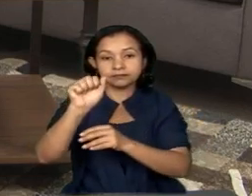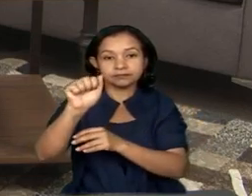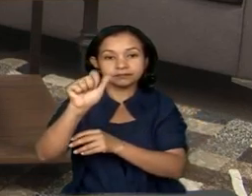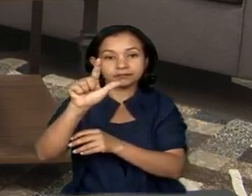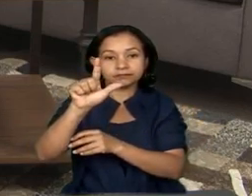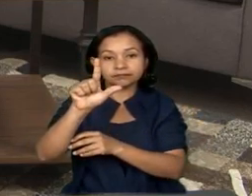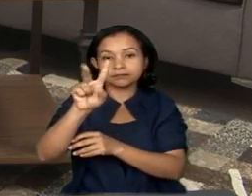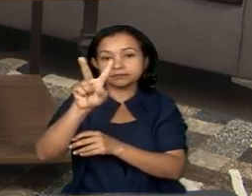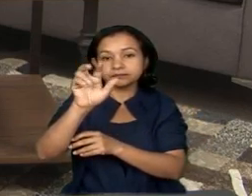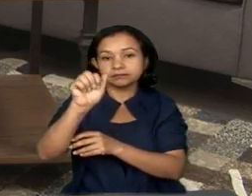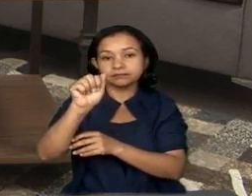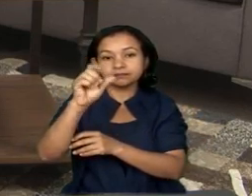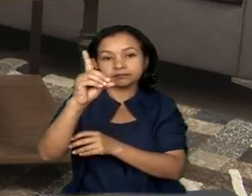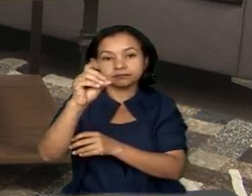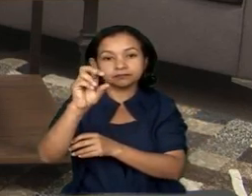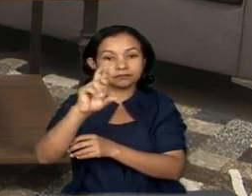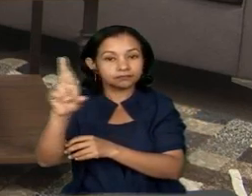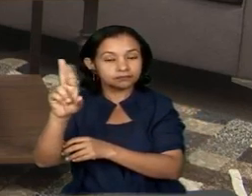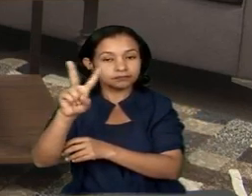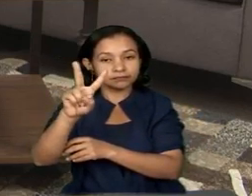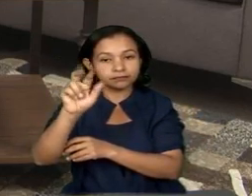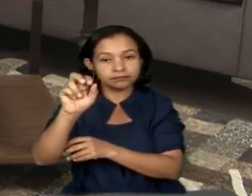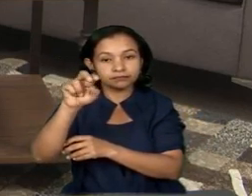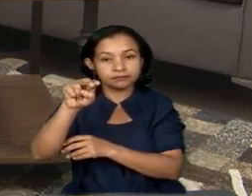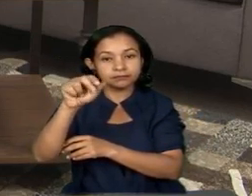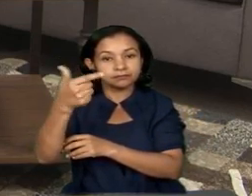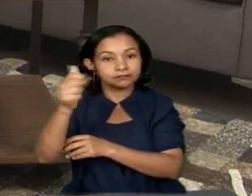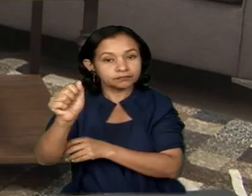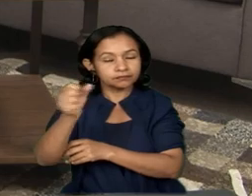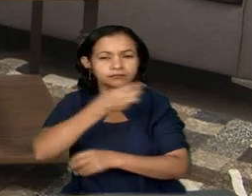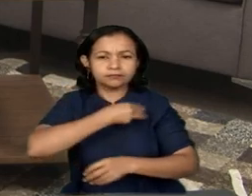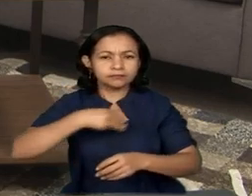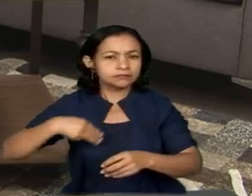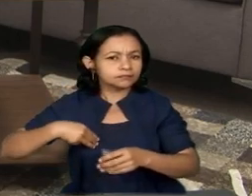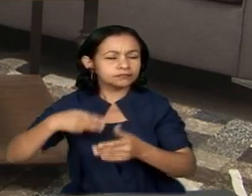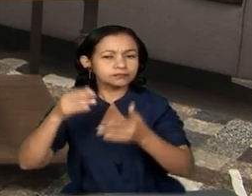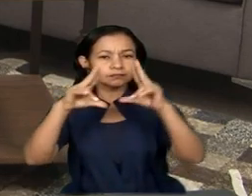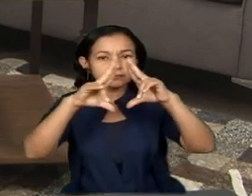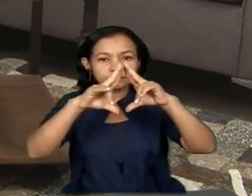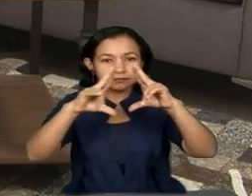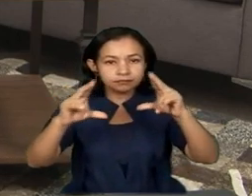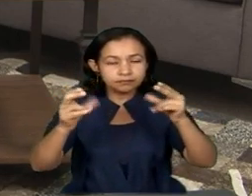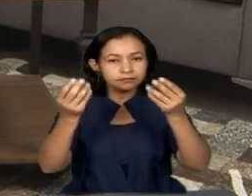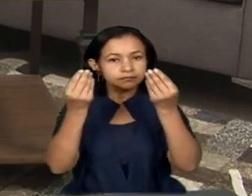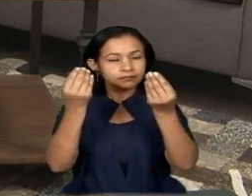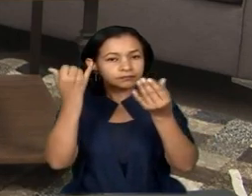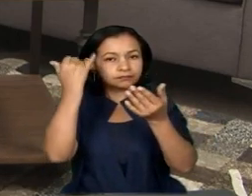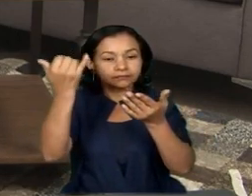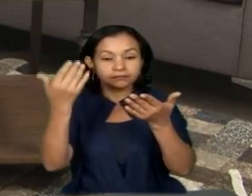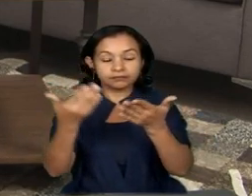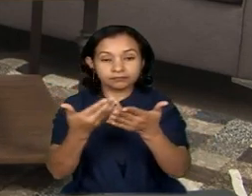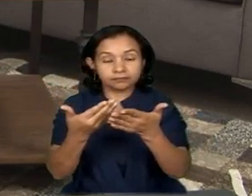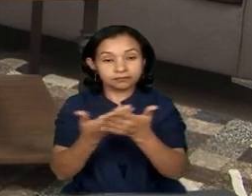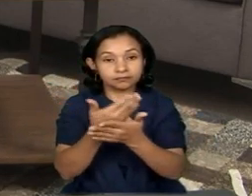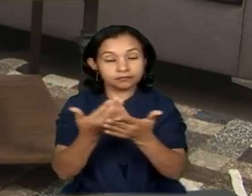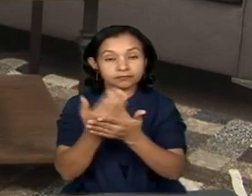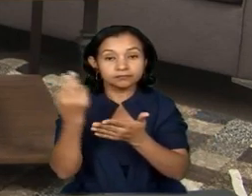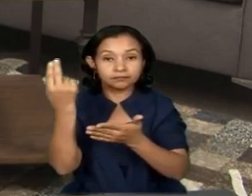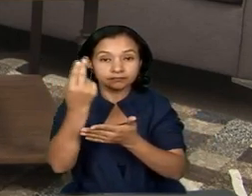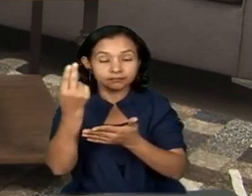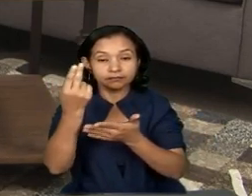Vanegas. Ministro, Nicaragua, frente a muchos paradigmas, y ahí entraba el uso de las nuevas tecnologías de la